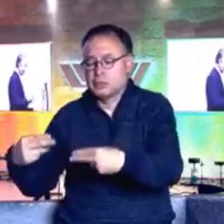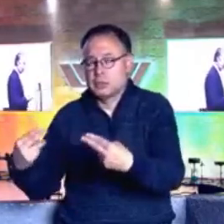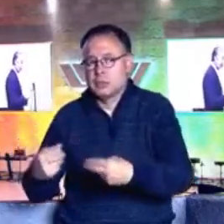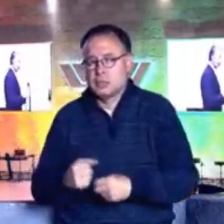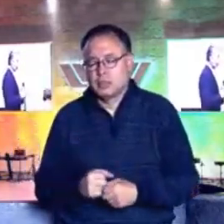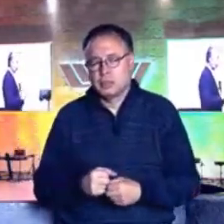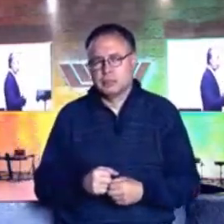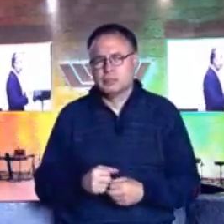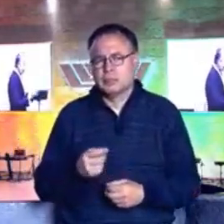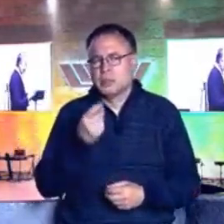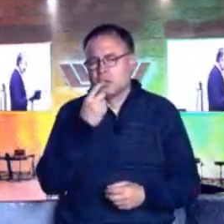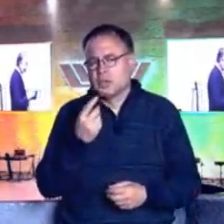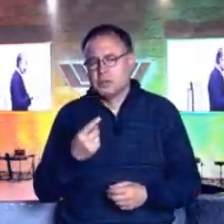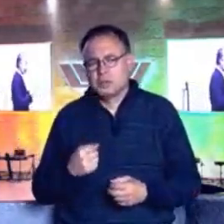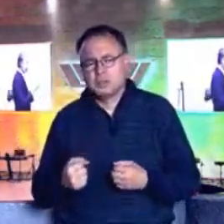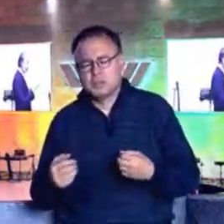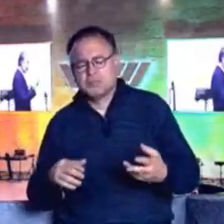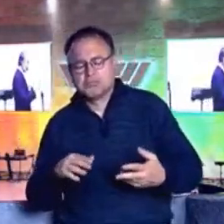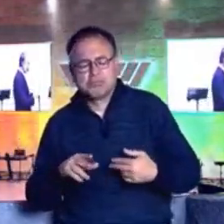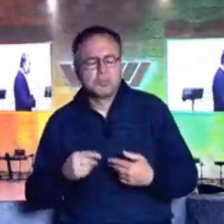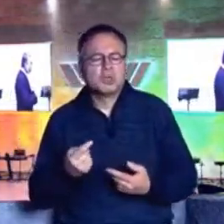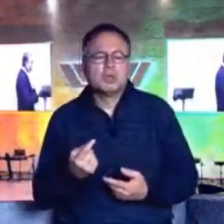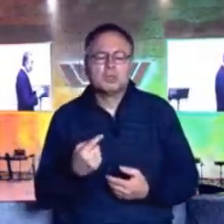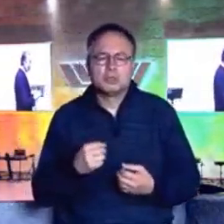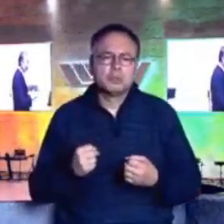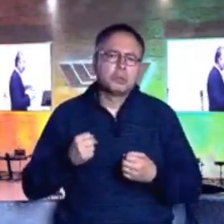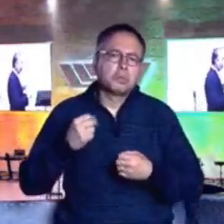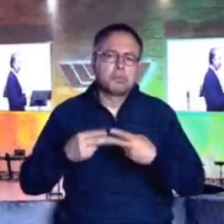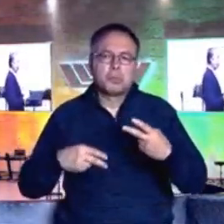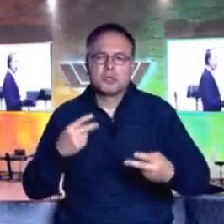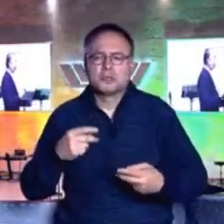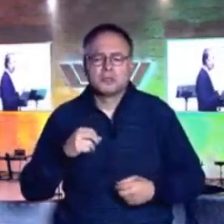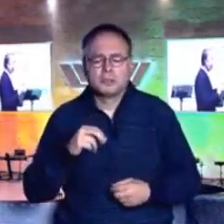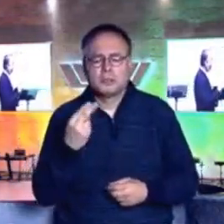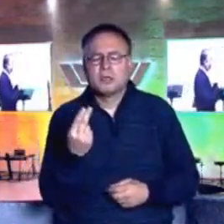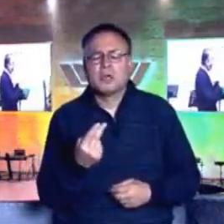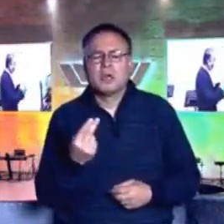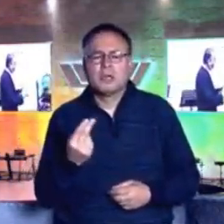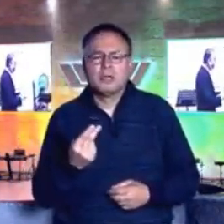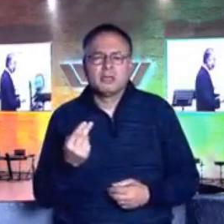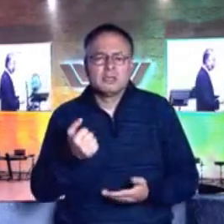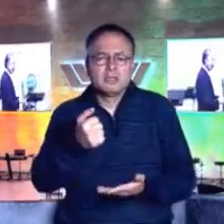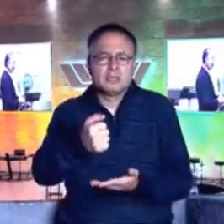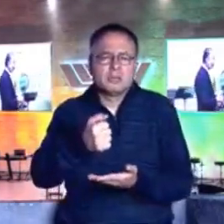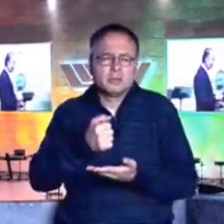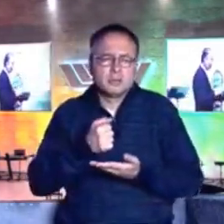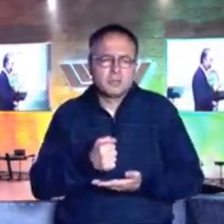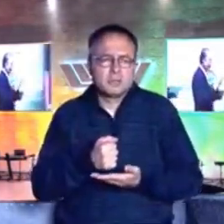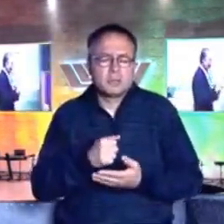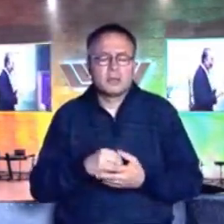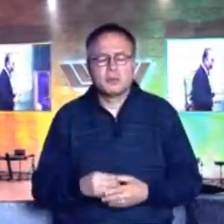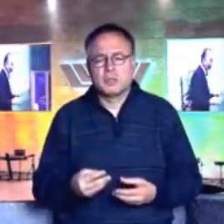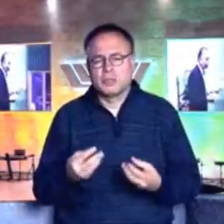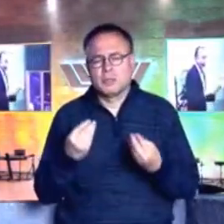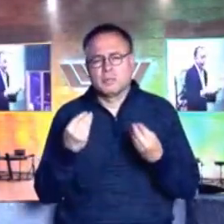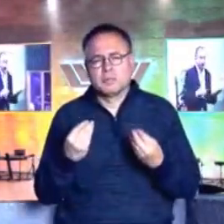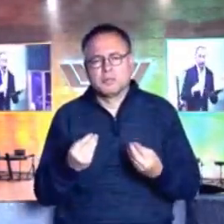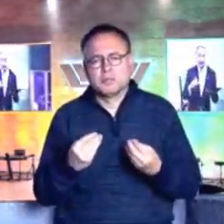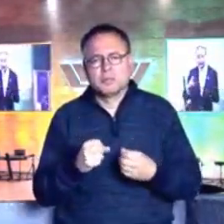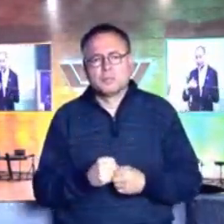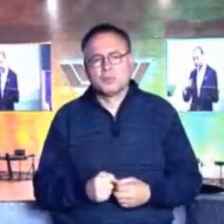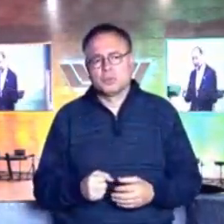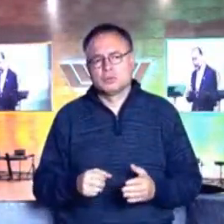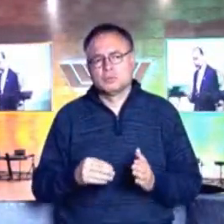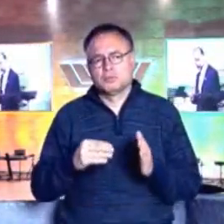esto y Qué pides Pues yo estoy buscando un socio que me compre el 30% de las acciones por 4 millones de pesos yí